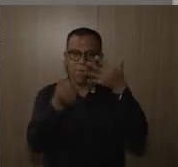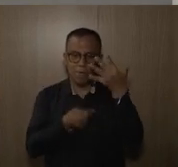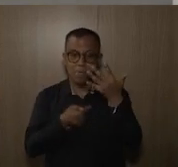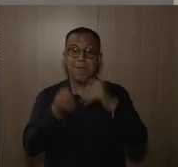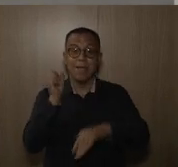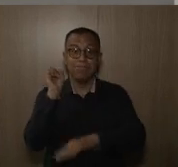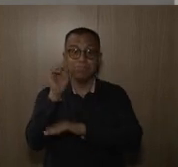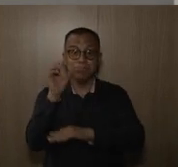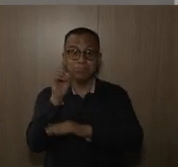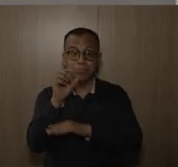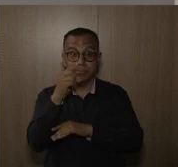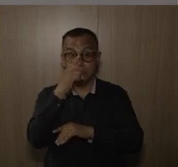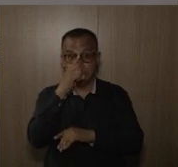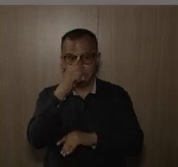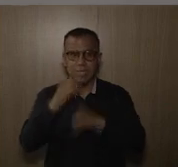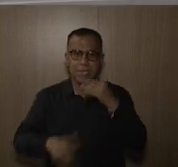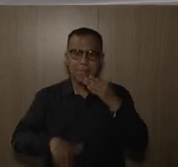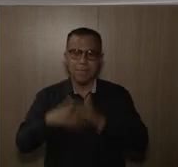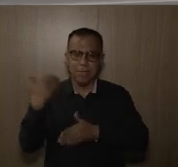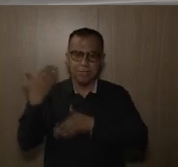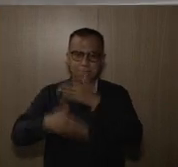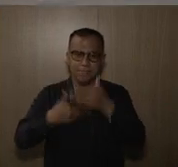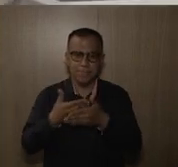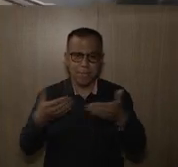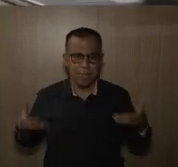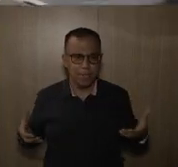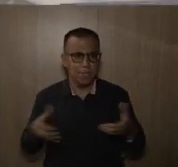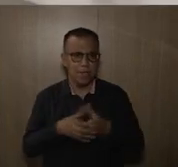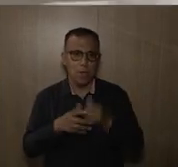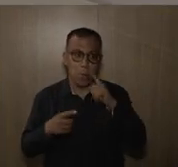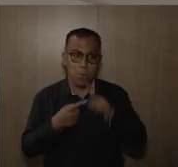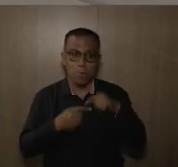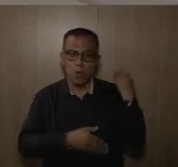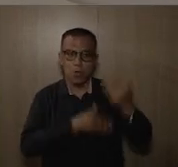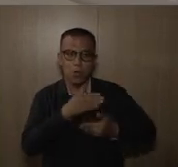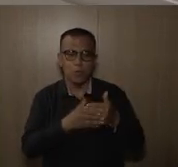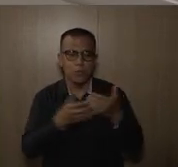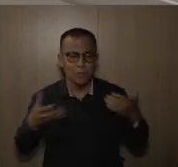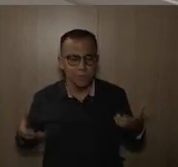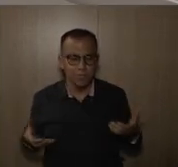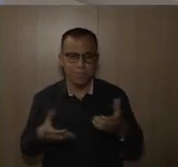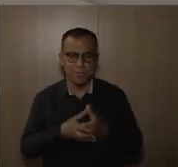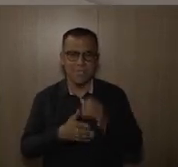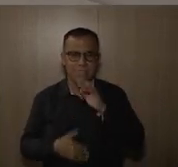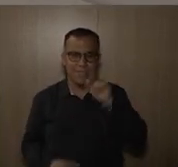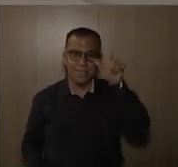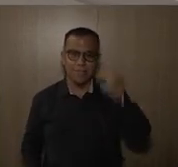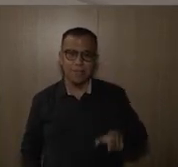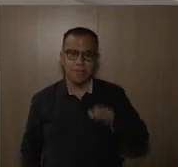ponencia y se inicia sesión. En este punto del proceso entra Juliana, que